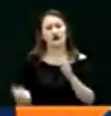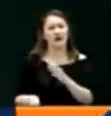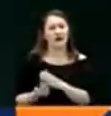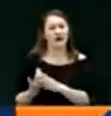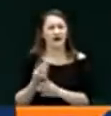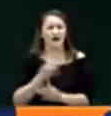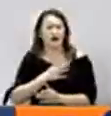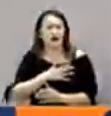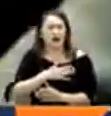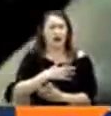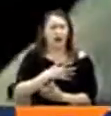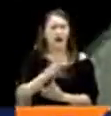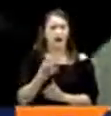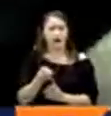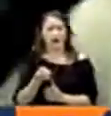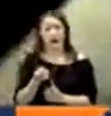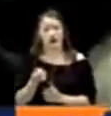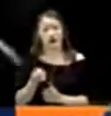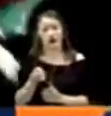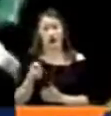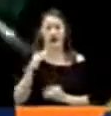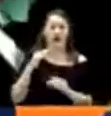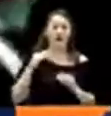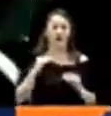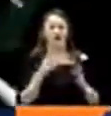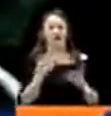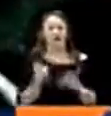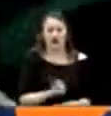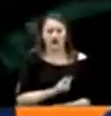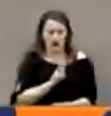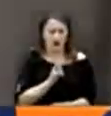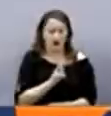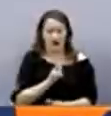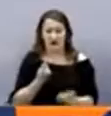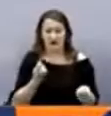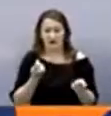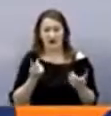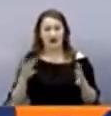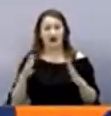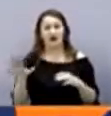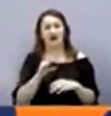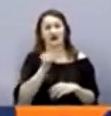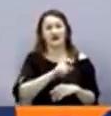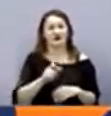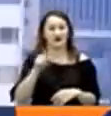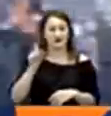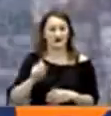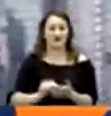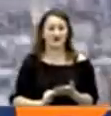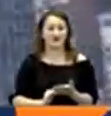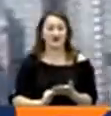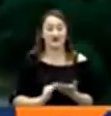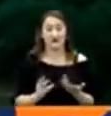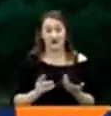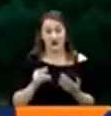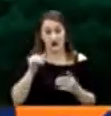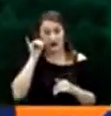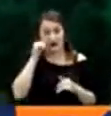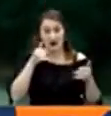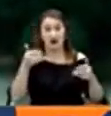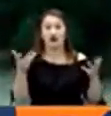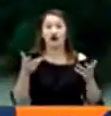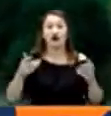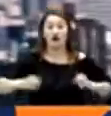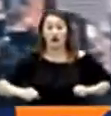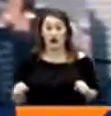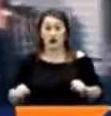romanticismo, habla de la etapa de soledad y descontrol que toda persona desea reconciliar. El video fue grabado en Bogotá